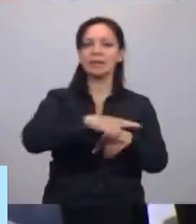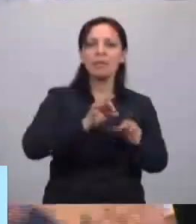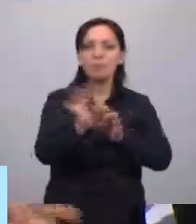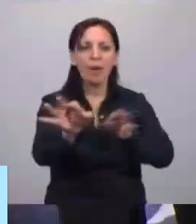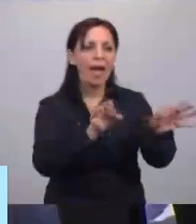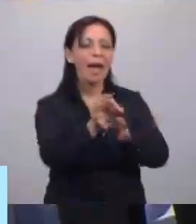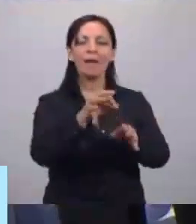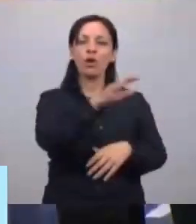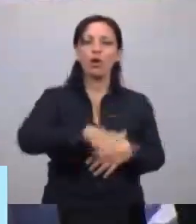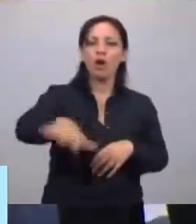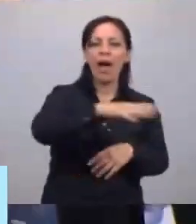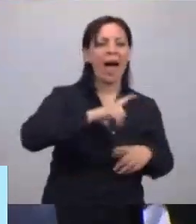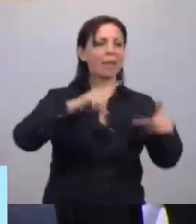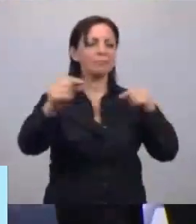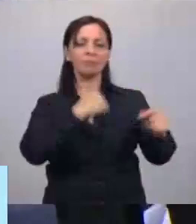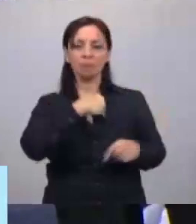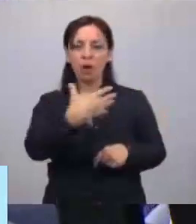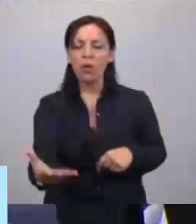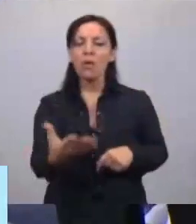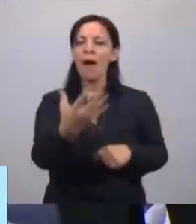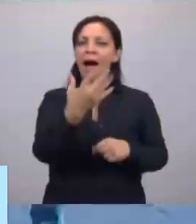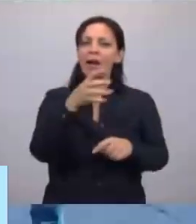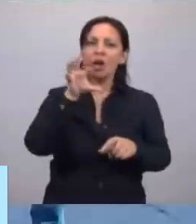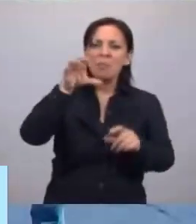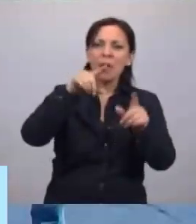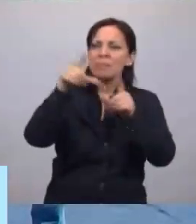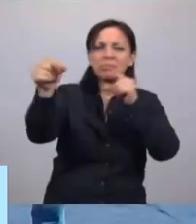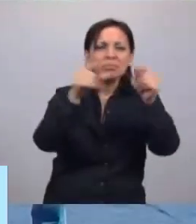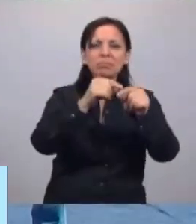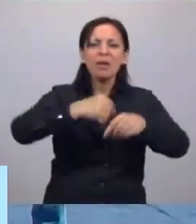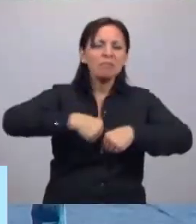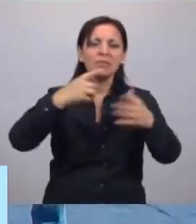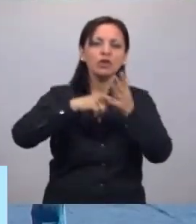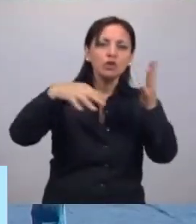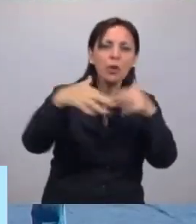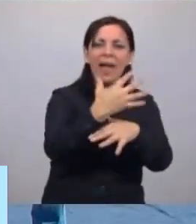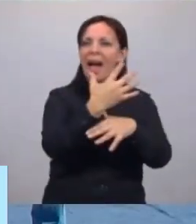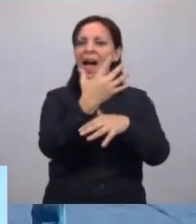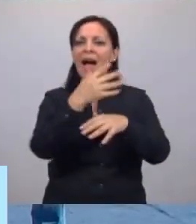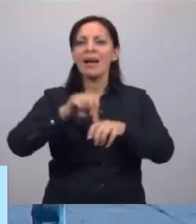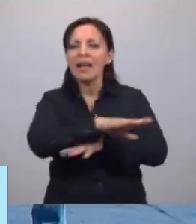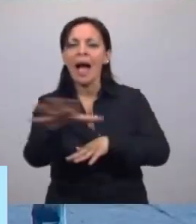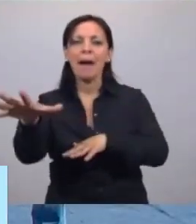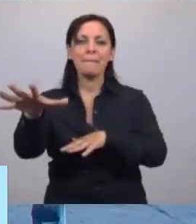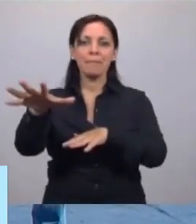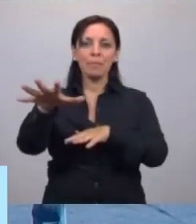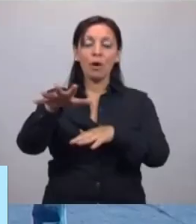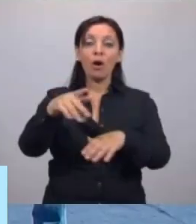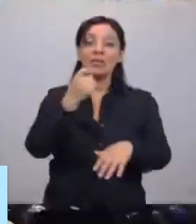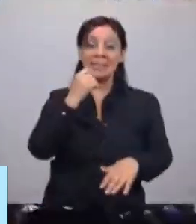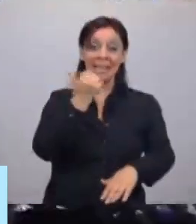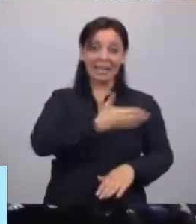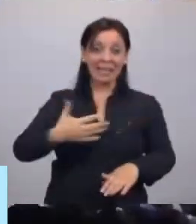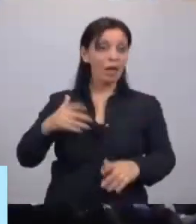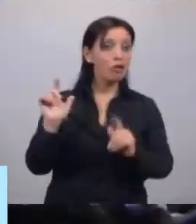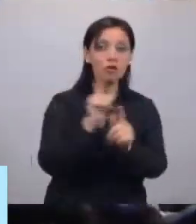pueblos en la localidades en el conurbano en el interior en las ciudades en ámbitos Rurales si no hay